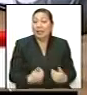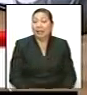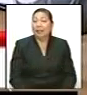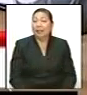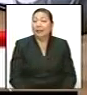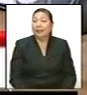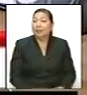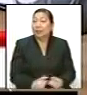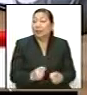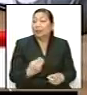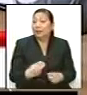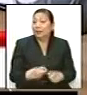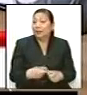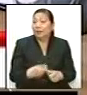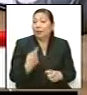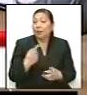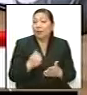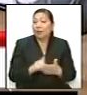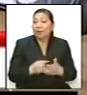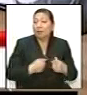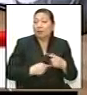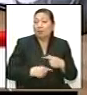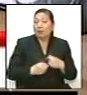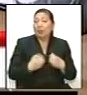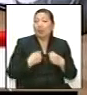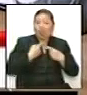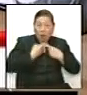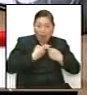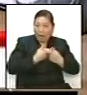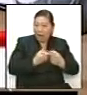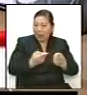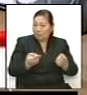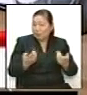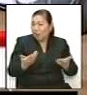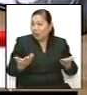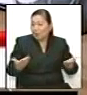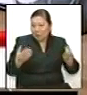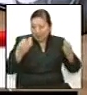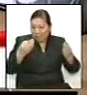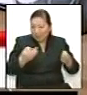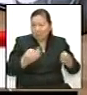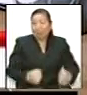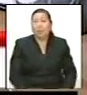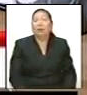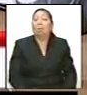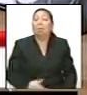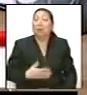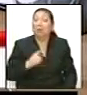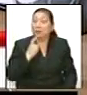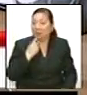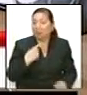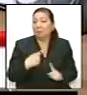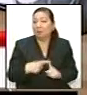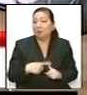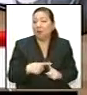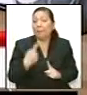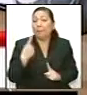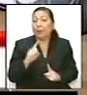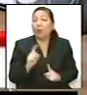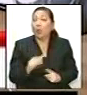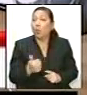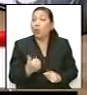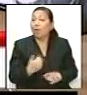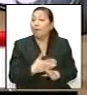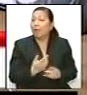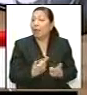Entonces, la cuestión es grave, señor, y por eso vengo a transmitirle cosas que realmente que pueden ser positivas para, de una u otra